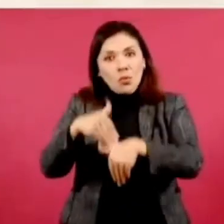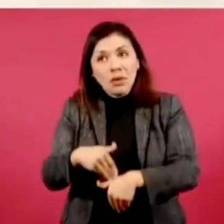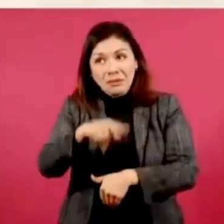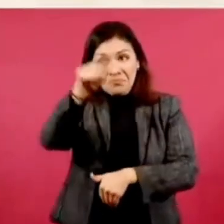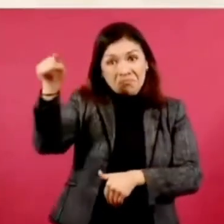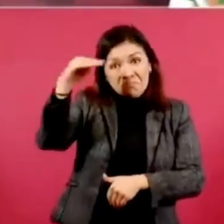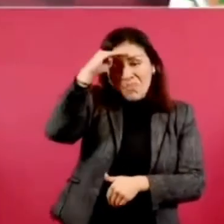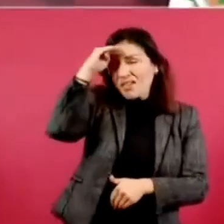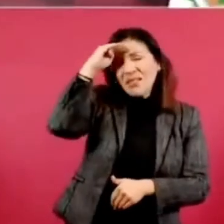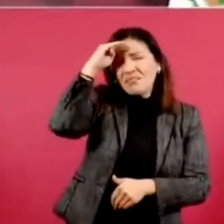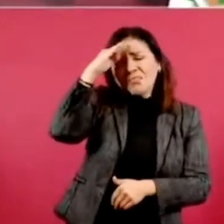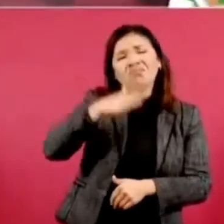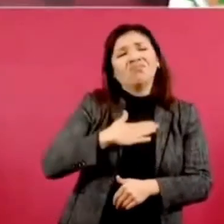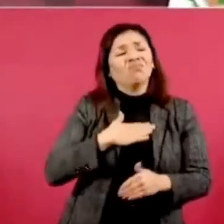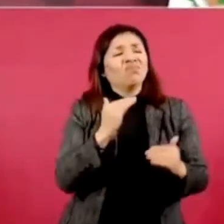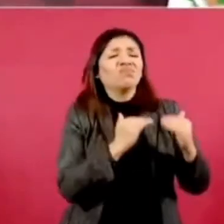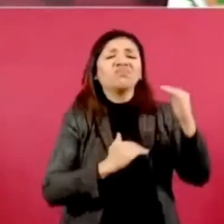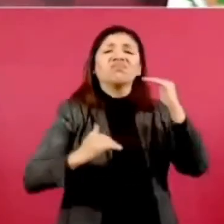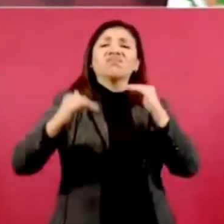es una élite